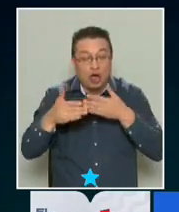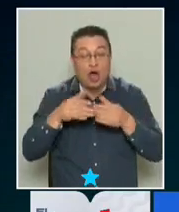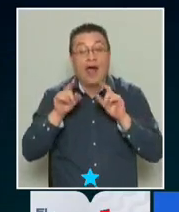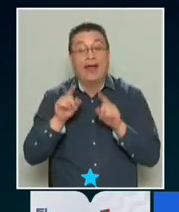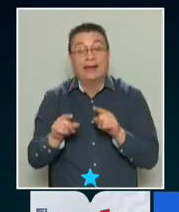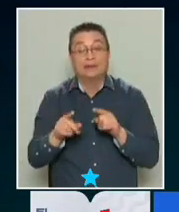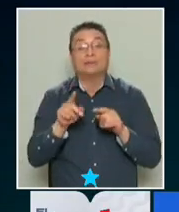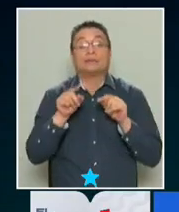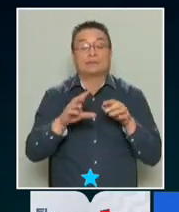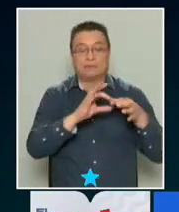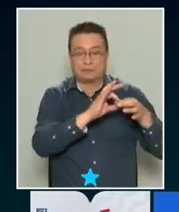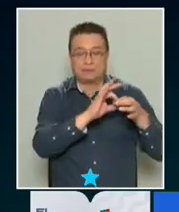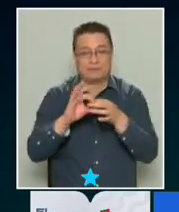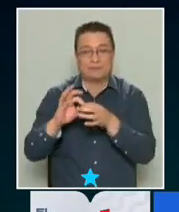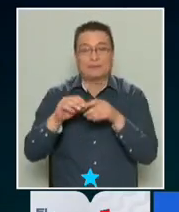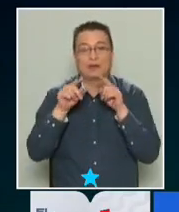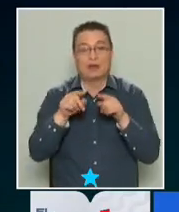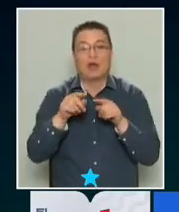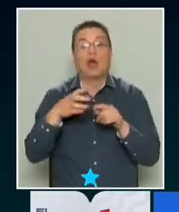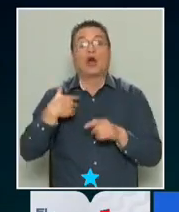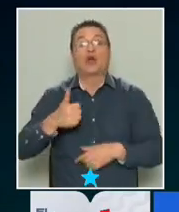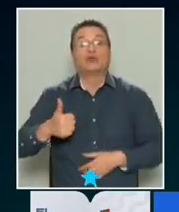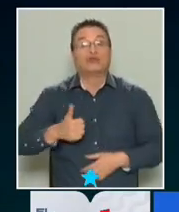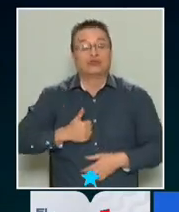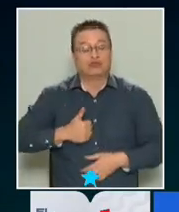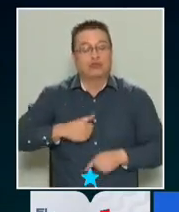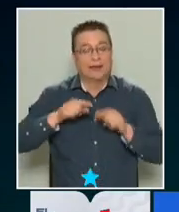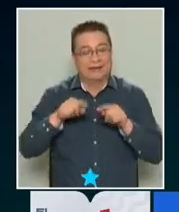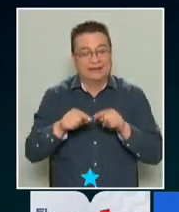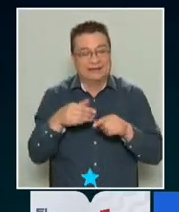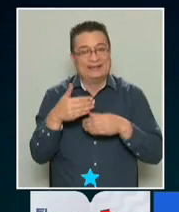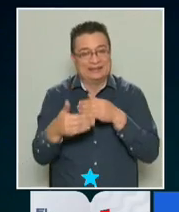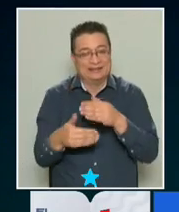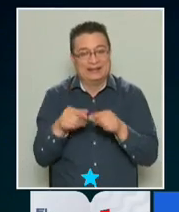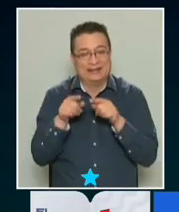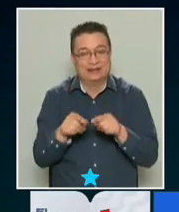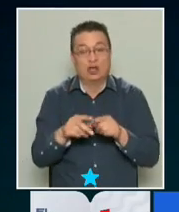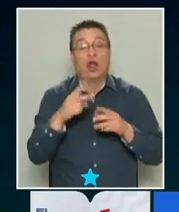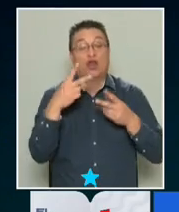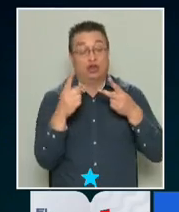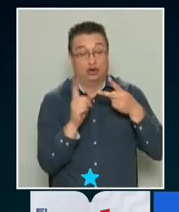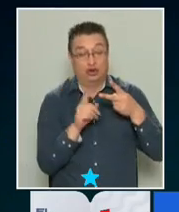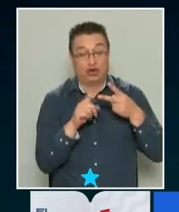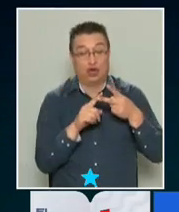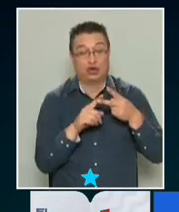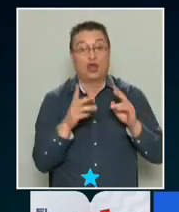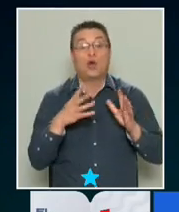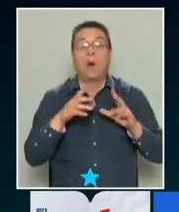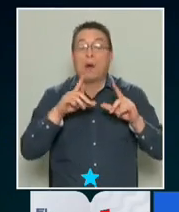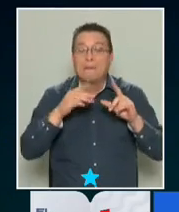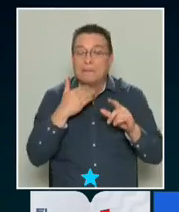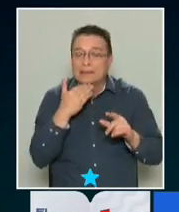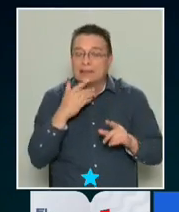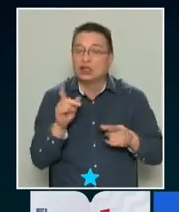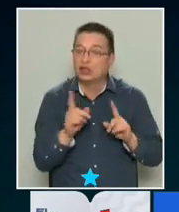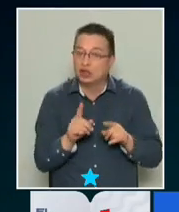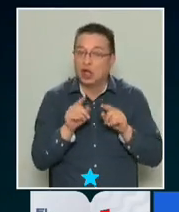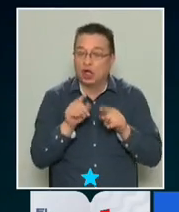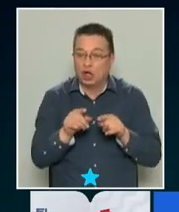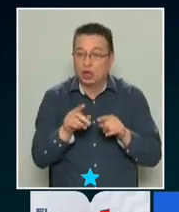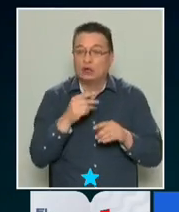causa tener unos hechos de huella concluir de determinada manera por estas razones y dos que no es menor que yo creo que siempre un